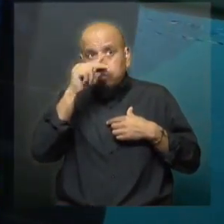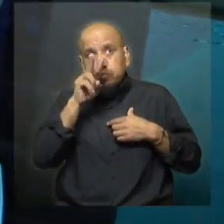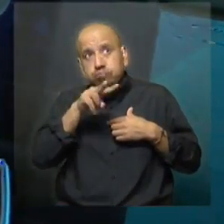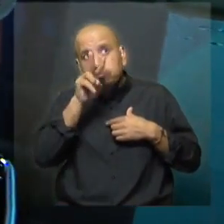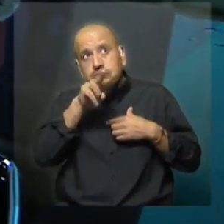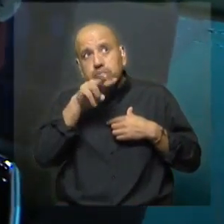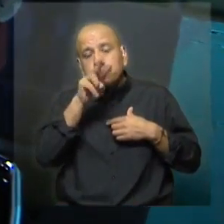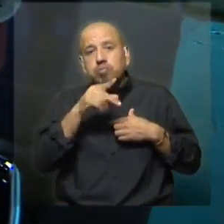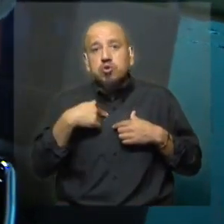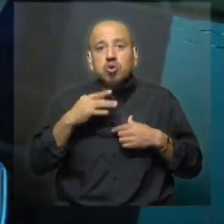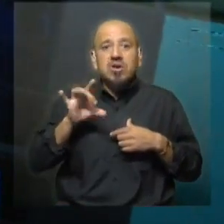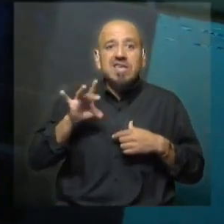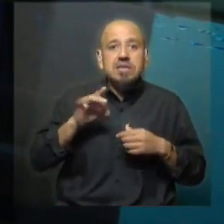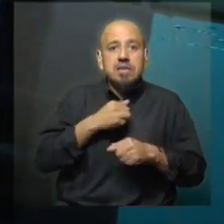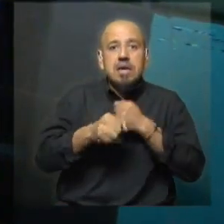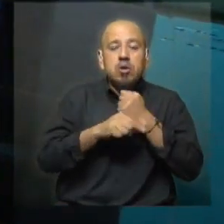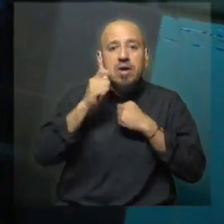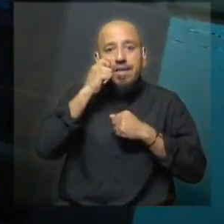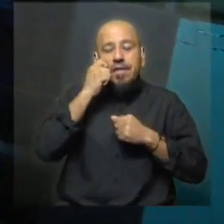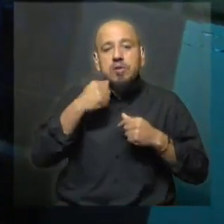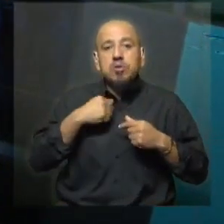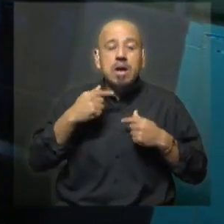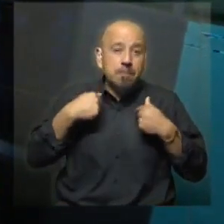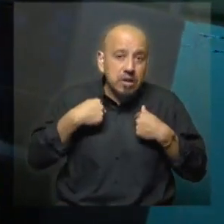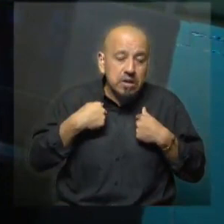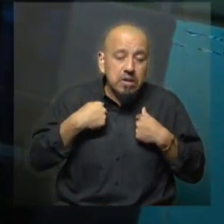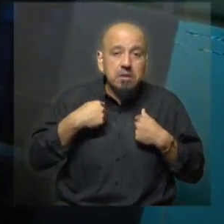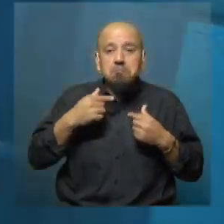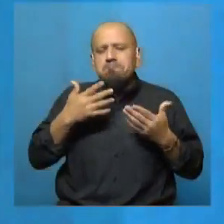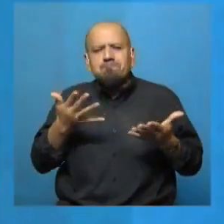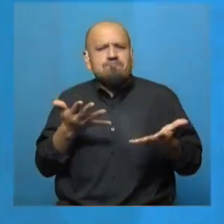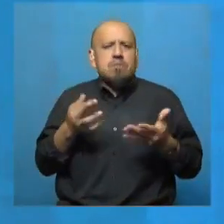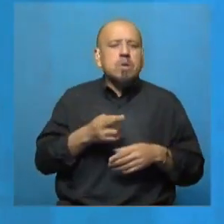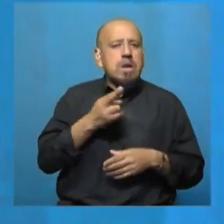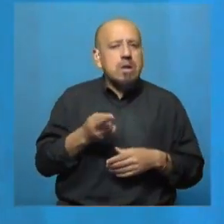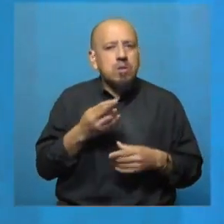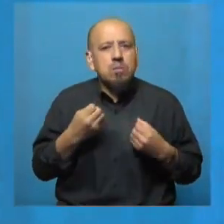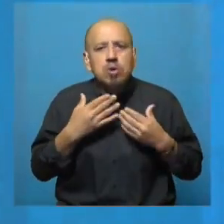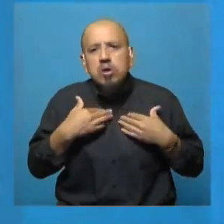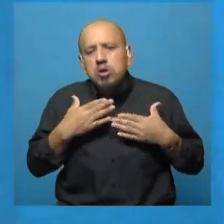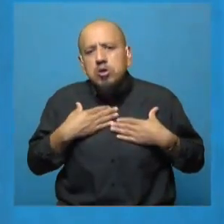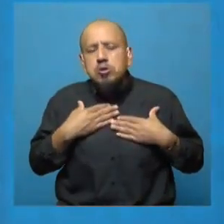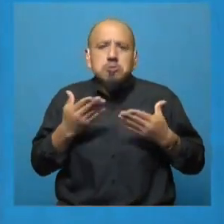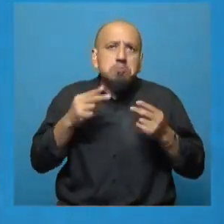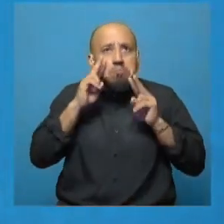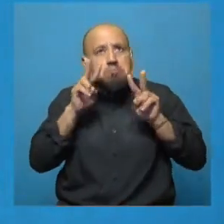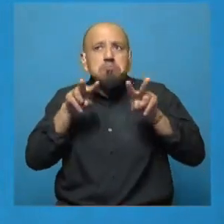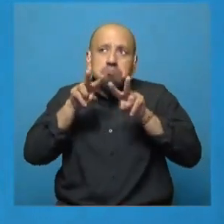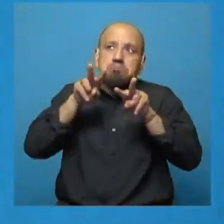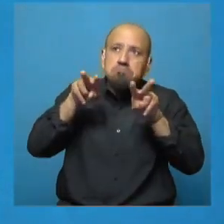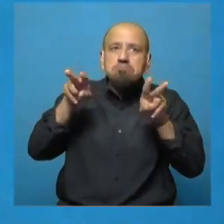primero que lo que pasó a mí fue algo realmente extraño este porque yo era Público de carnaval